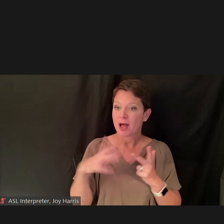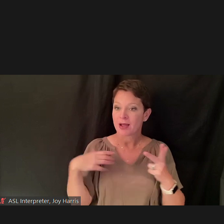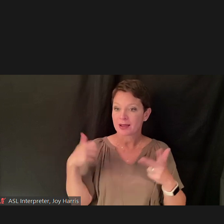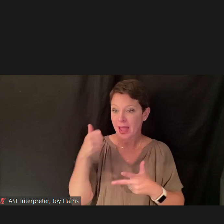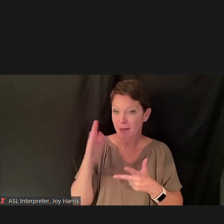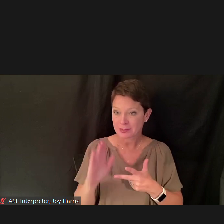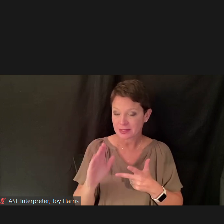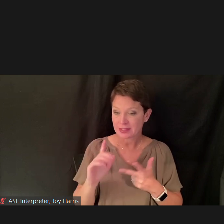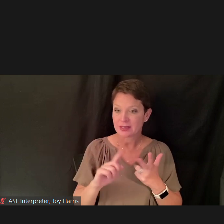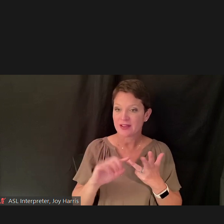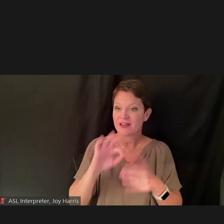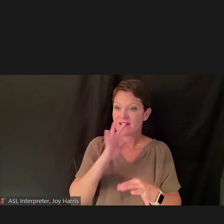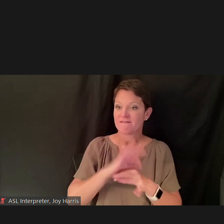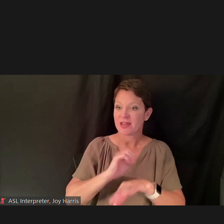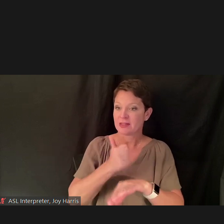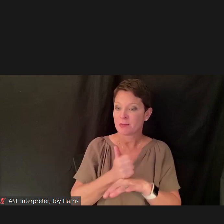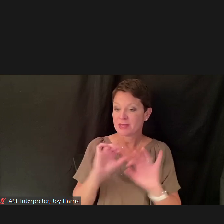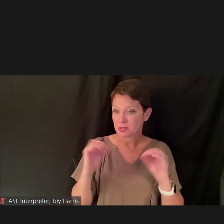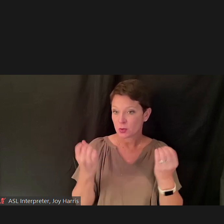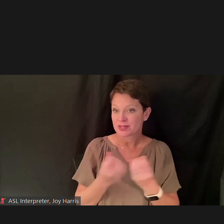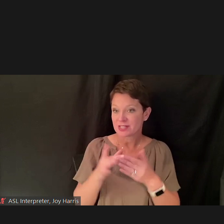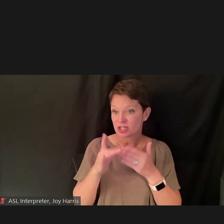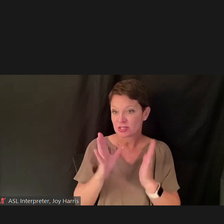trabajadores de salud,